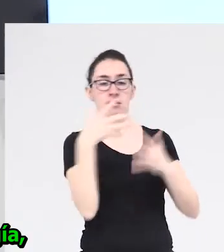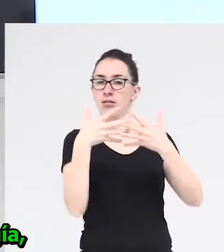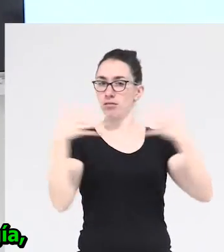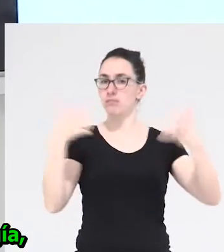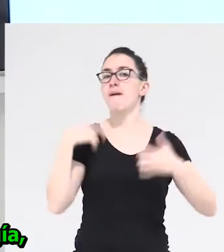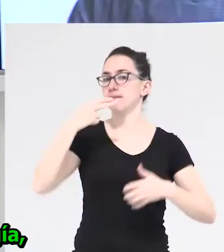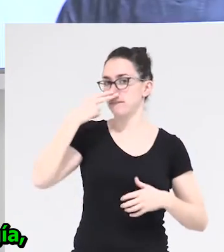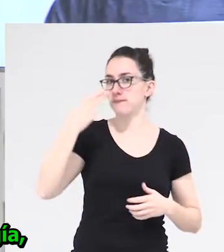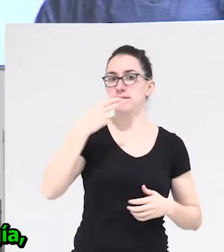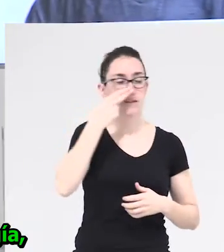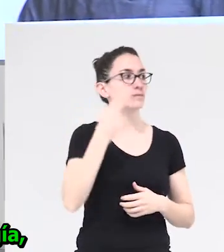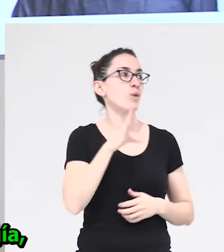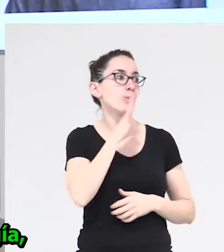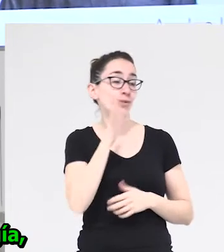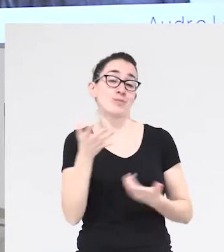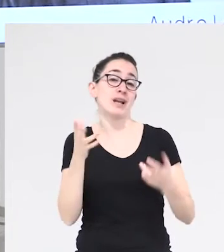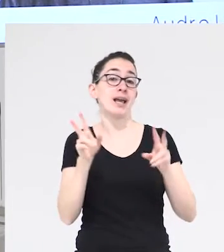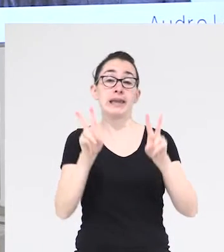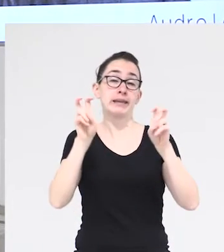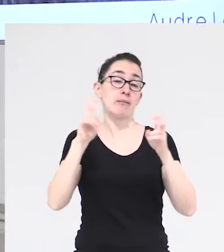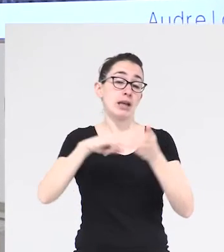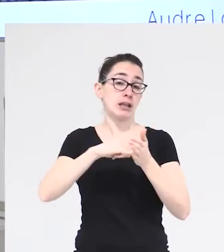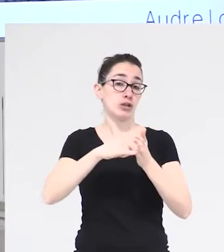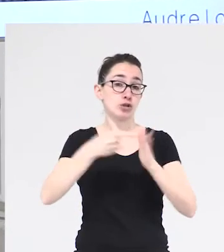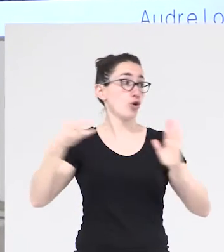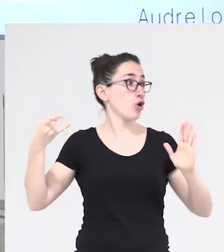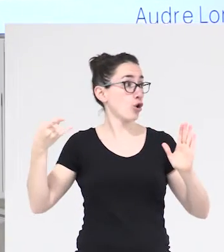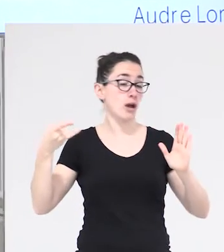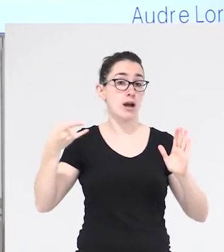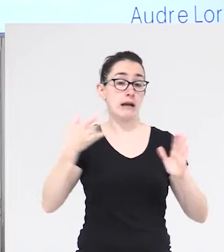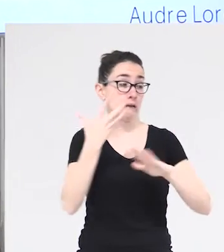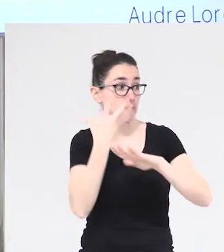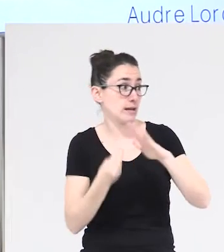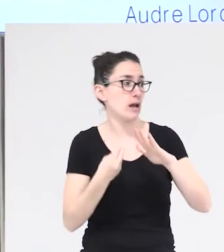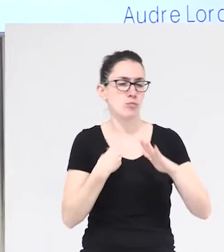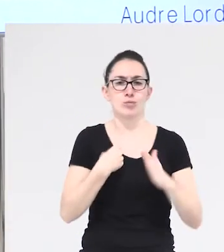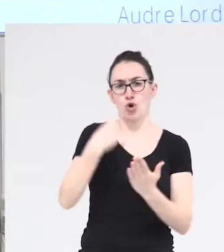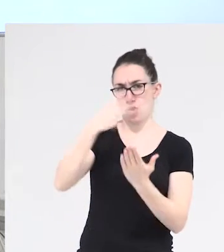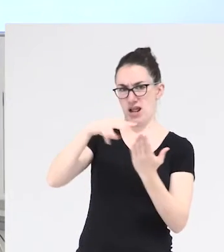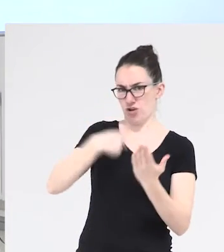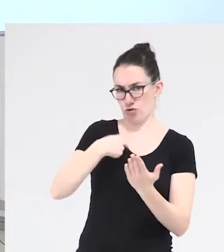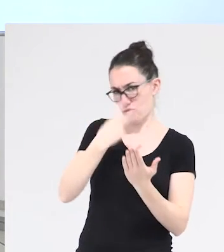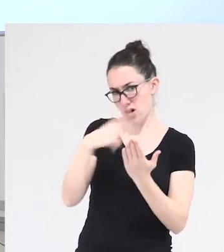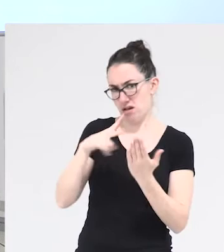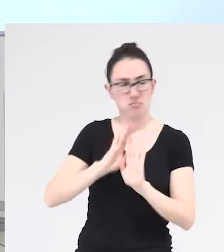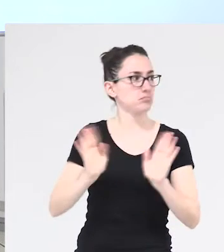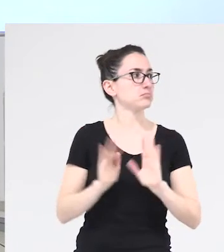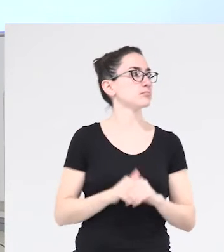decirles por estas cuestiones de la tecnología, no sale muy bien ahí, pero la voy a leer.